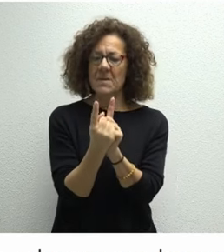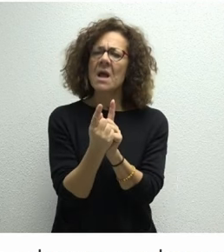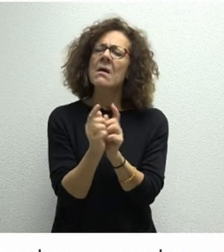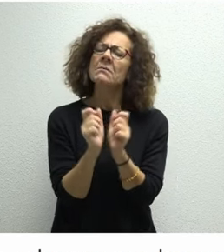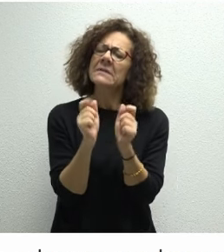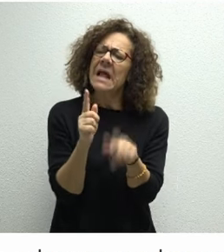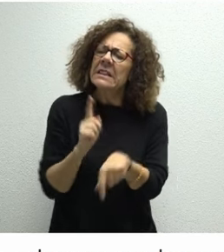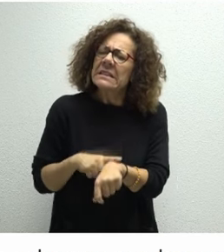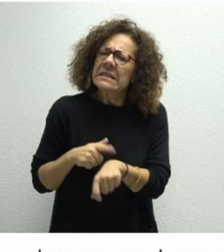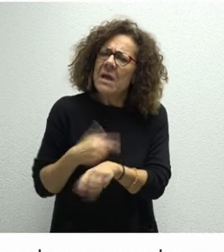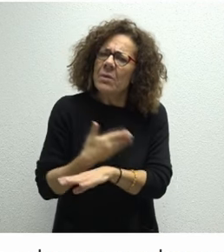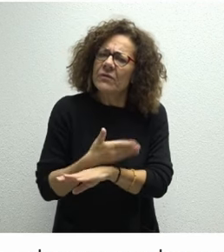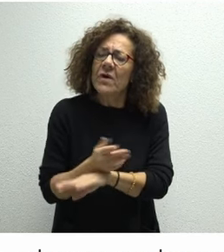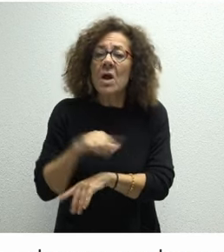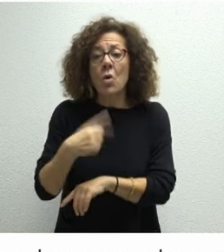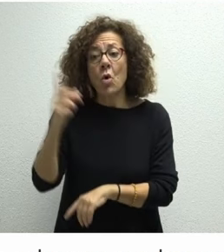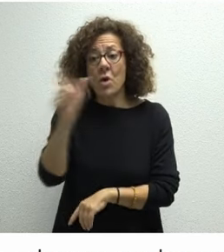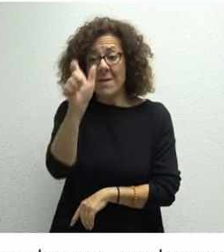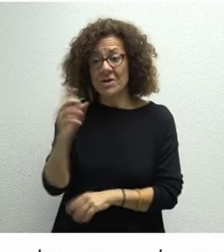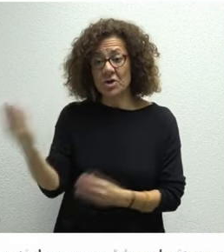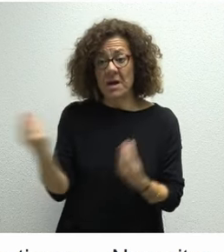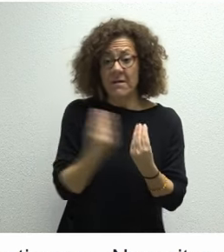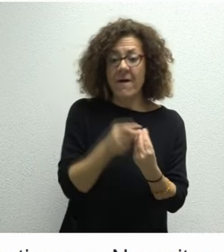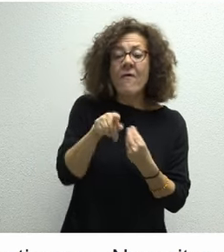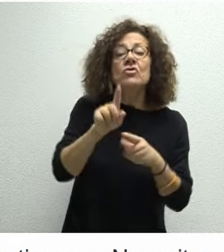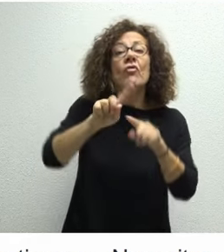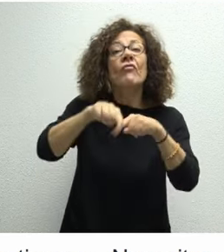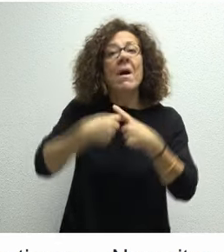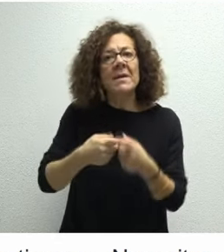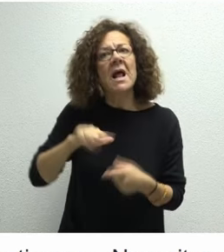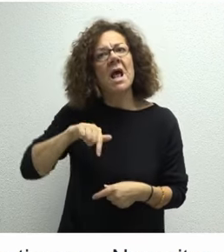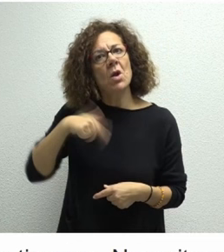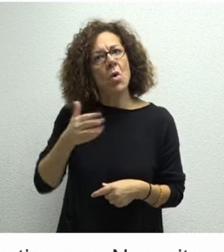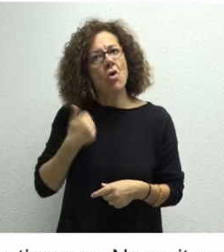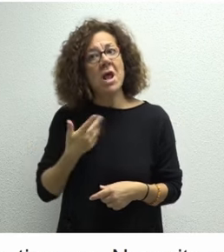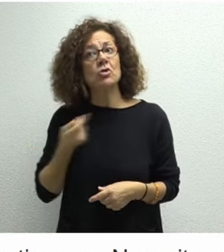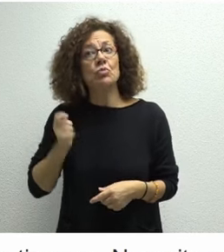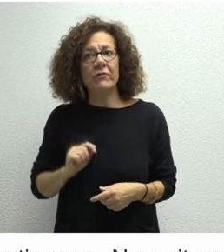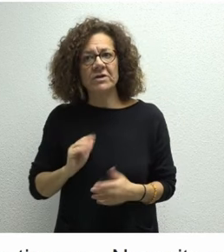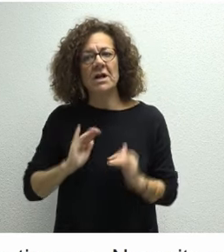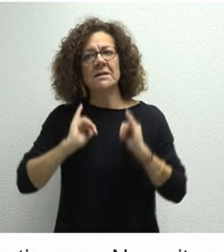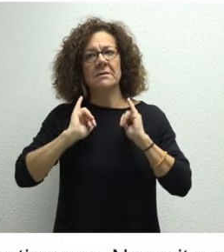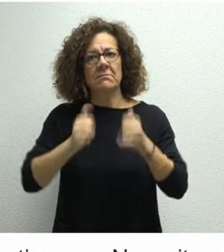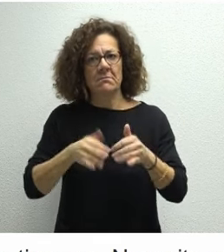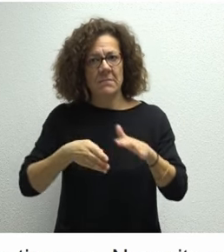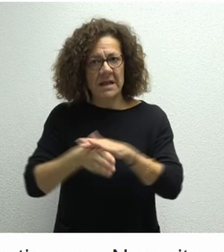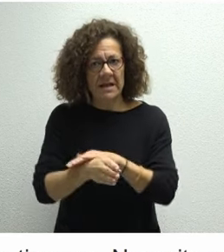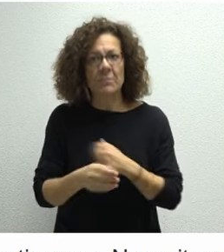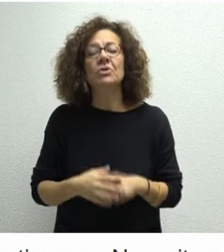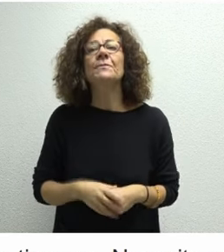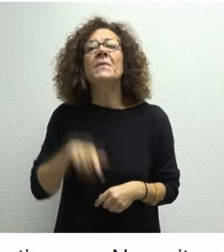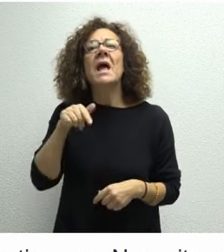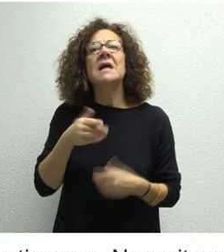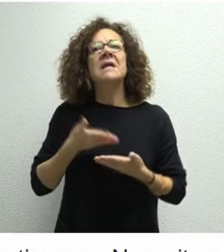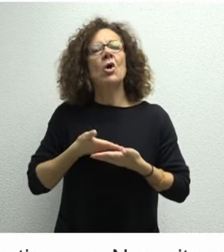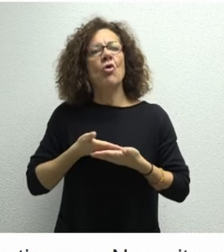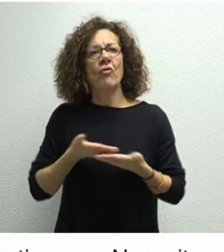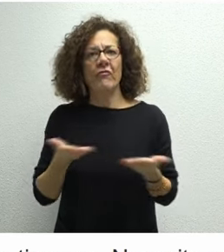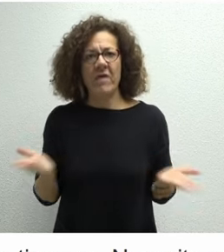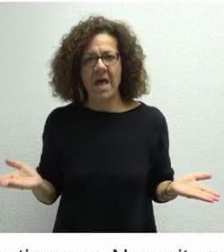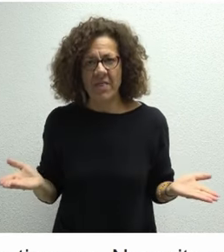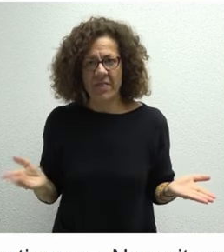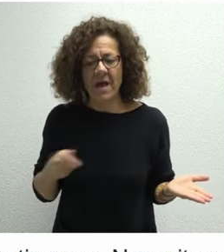tiempo a la persona luego pasa la persona con su familia y luego ya entramos Los profesionales no eh esa confianza